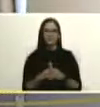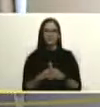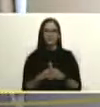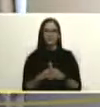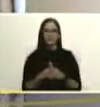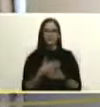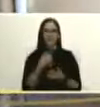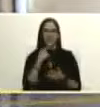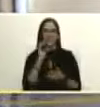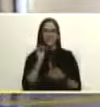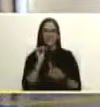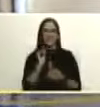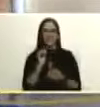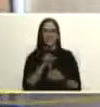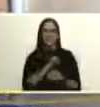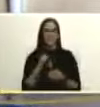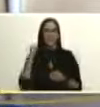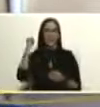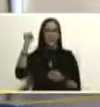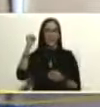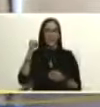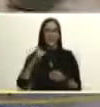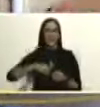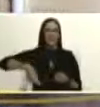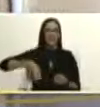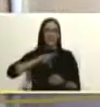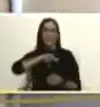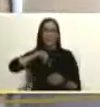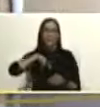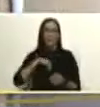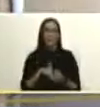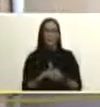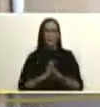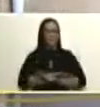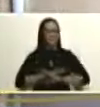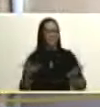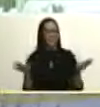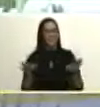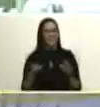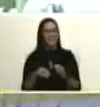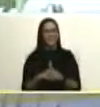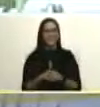está pasando? Claro. Somos ganadores. El Esequibo es nuestro. ¿No? ¿Qué, ¡más qué nada!